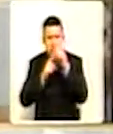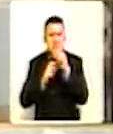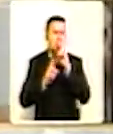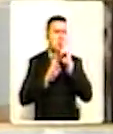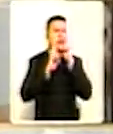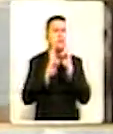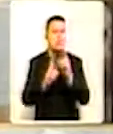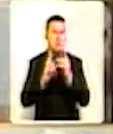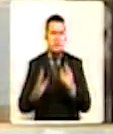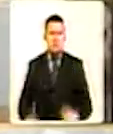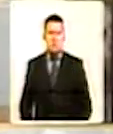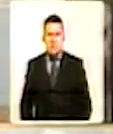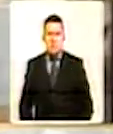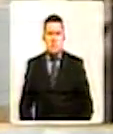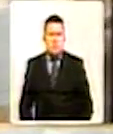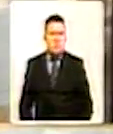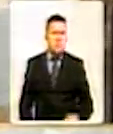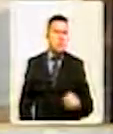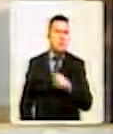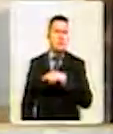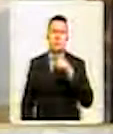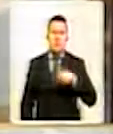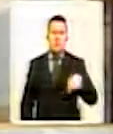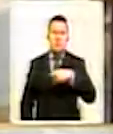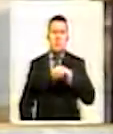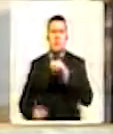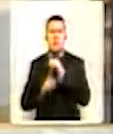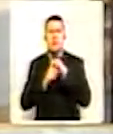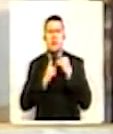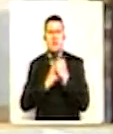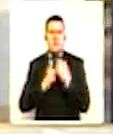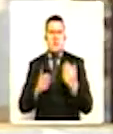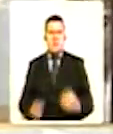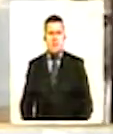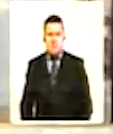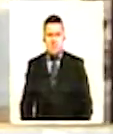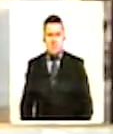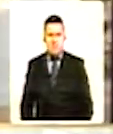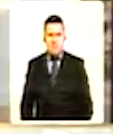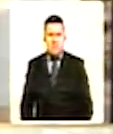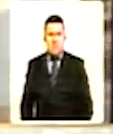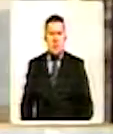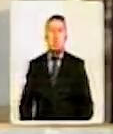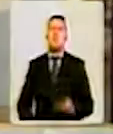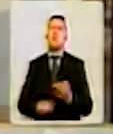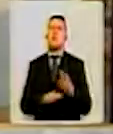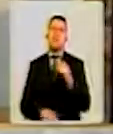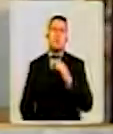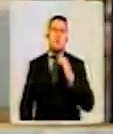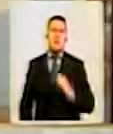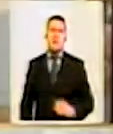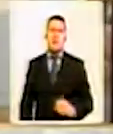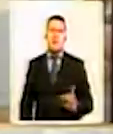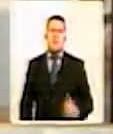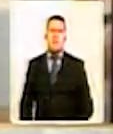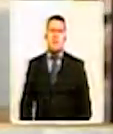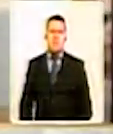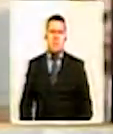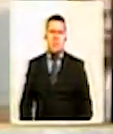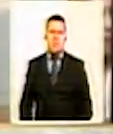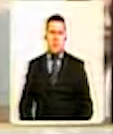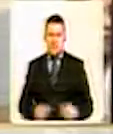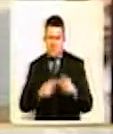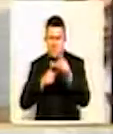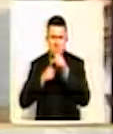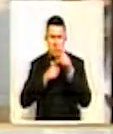y respuesta a las necesidades de la sociedad y al clamor de la ciudadanía.